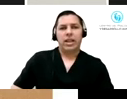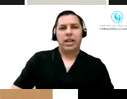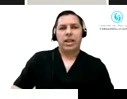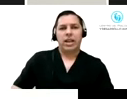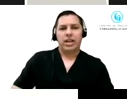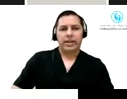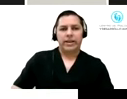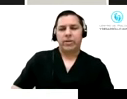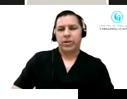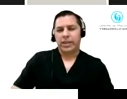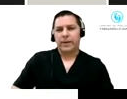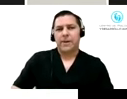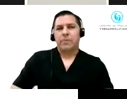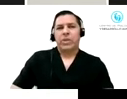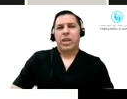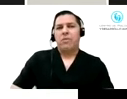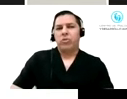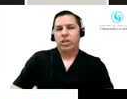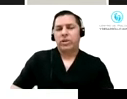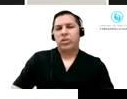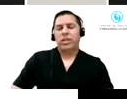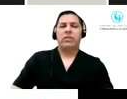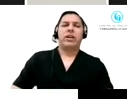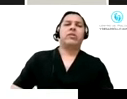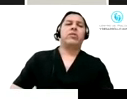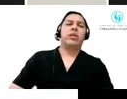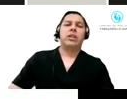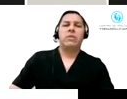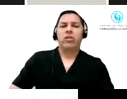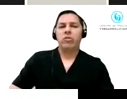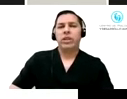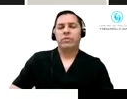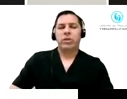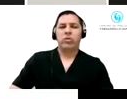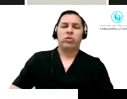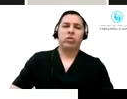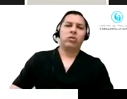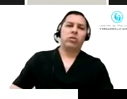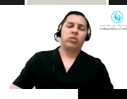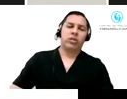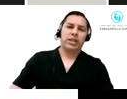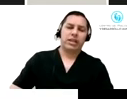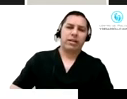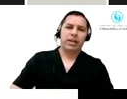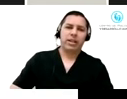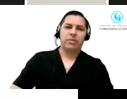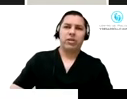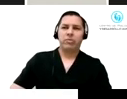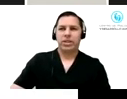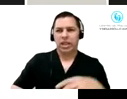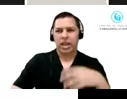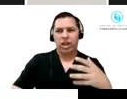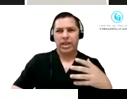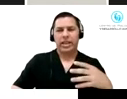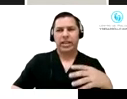hasta ahorita. Hay muchas personas trabajando el tema de hombres, pero no todos los quienes trabajan el tema de